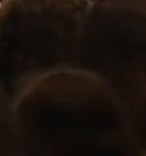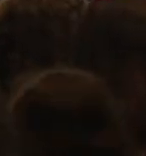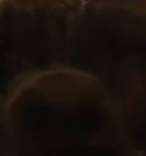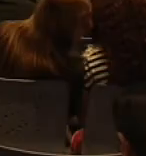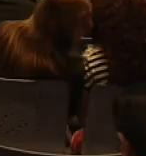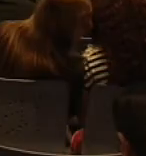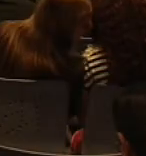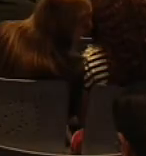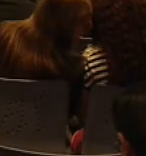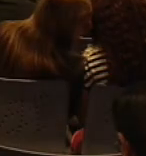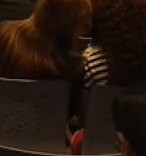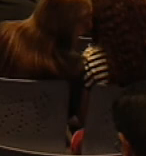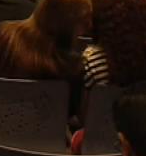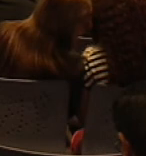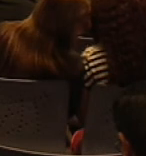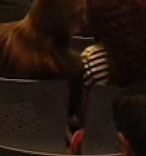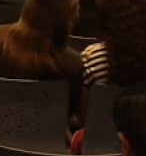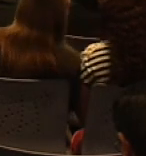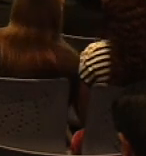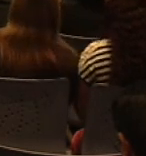la hizo Dios para los hombres.